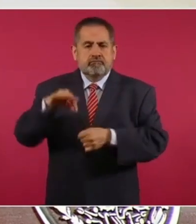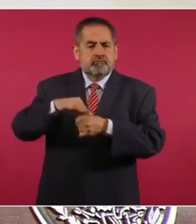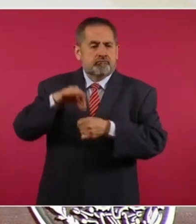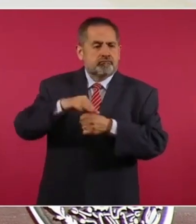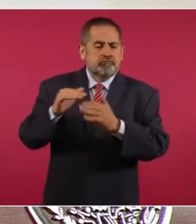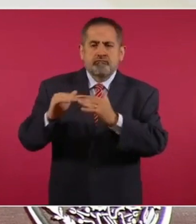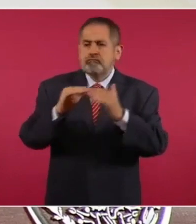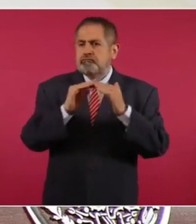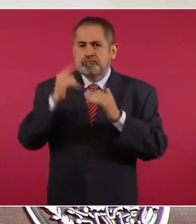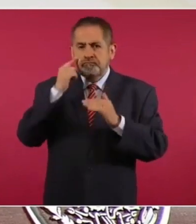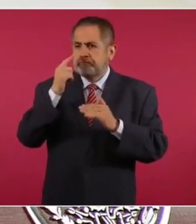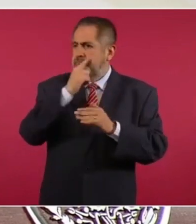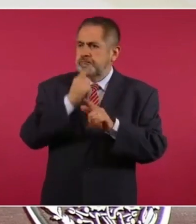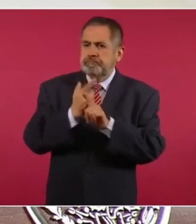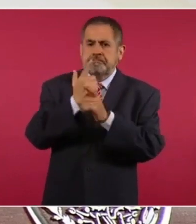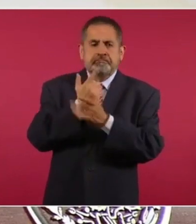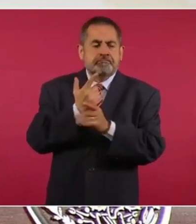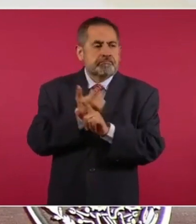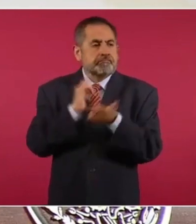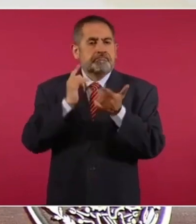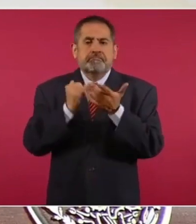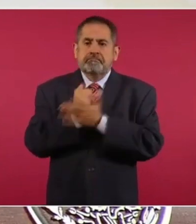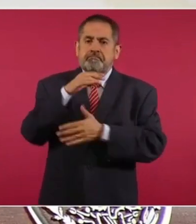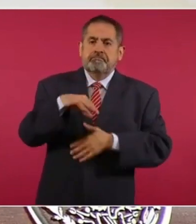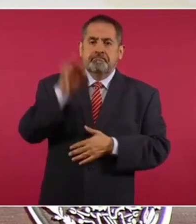democrática, ejemplar.